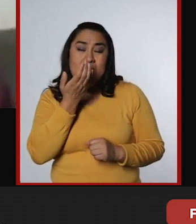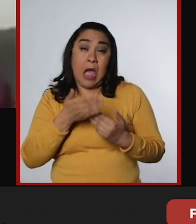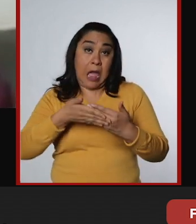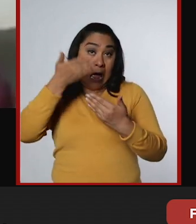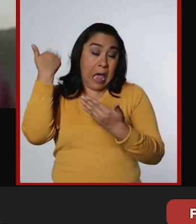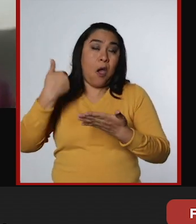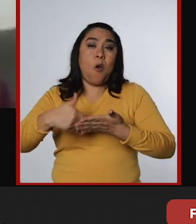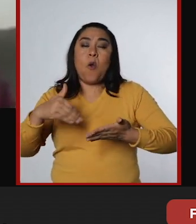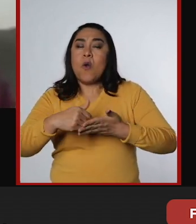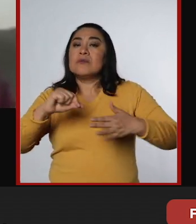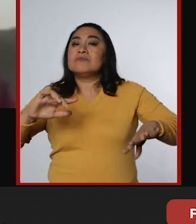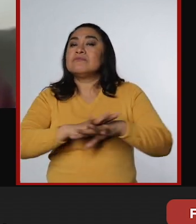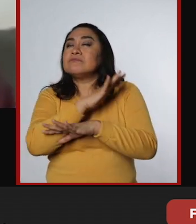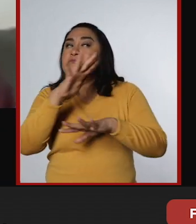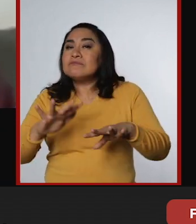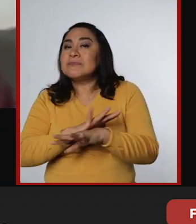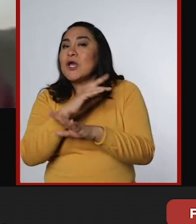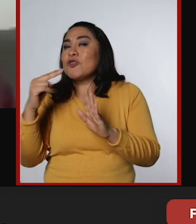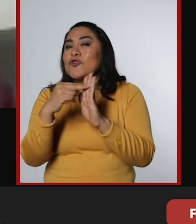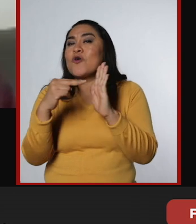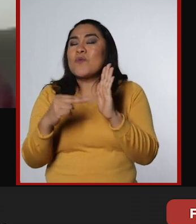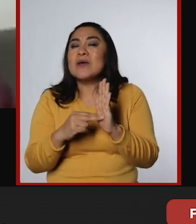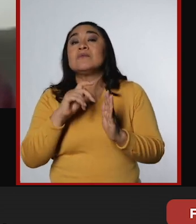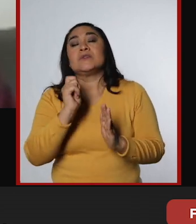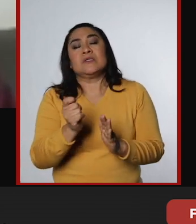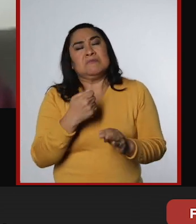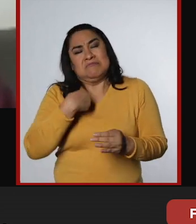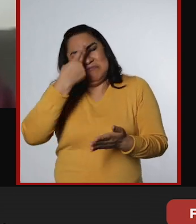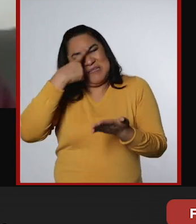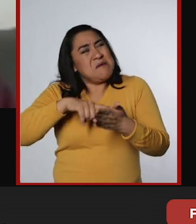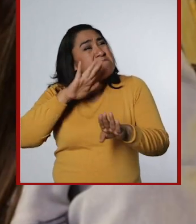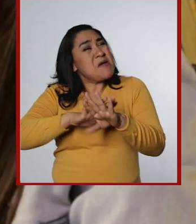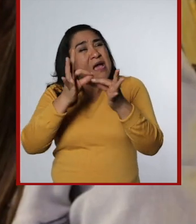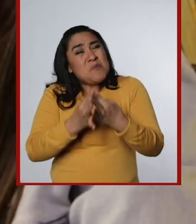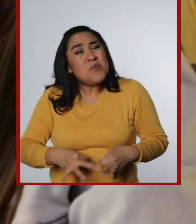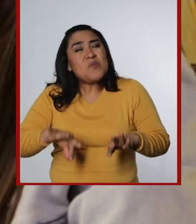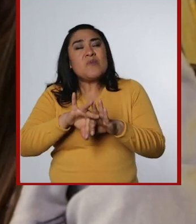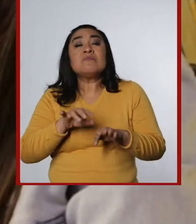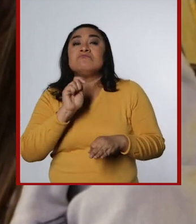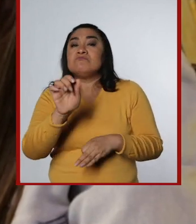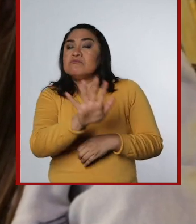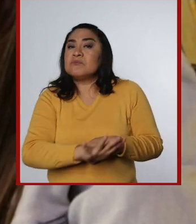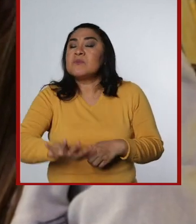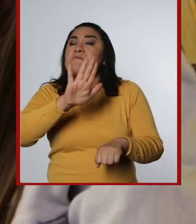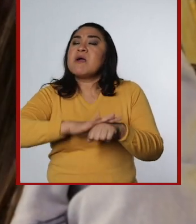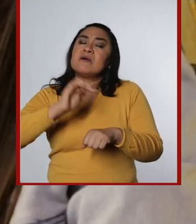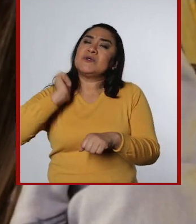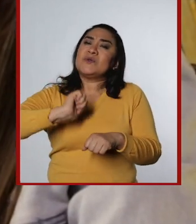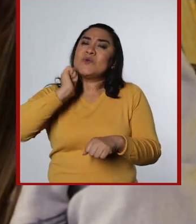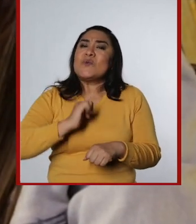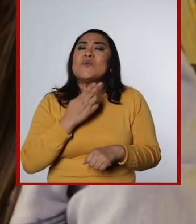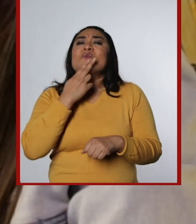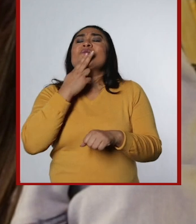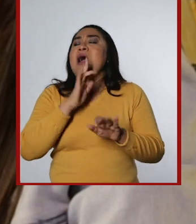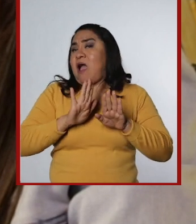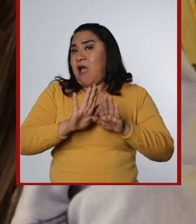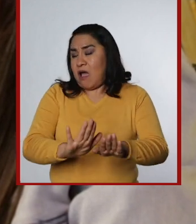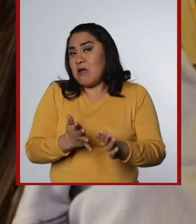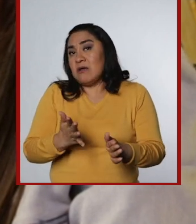ahora sistemas normativos, son el pulmón, yo diría, de lo que significa un territorio ancestral en